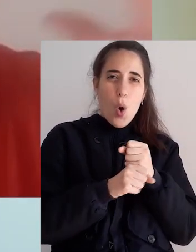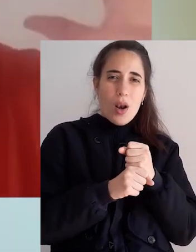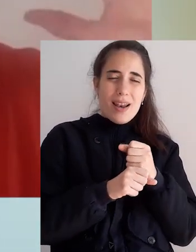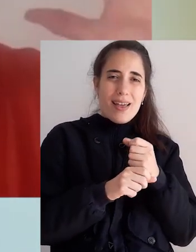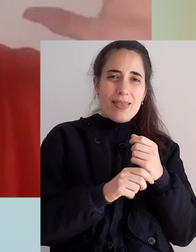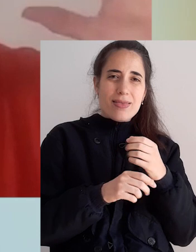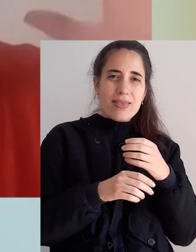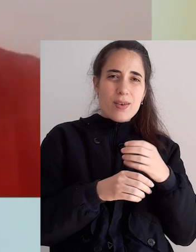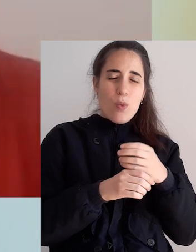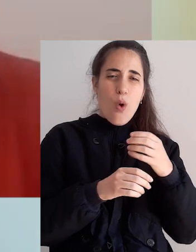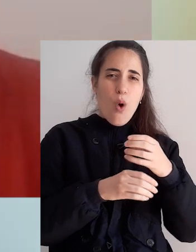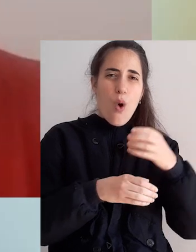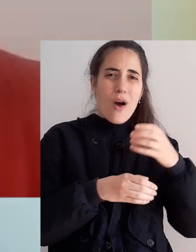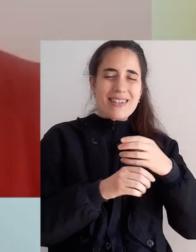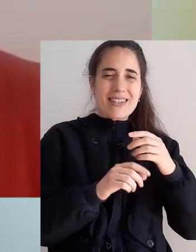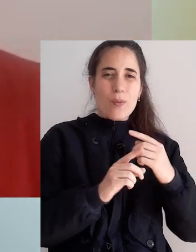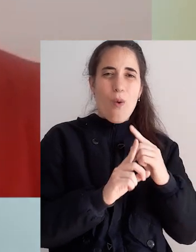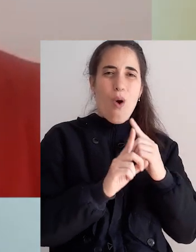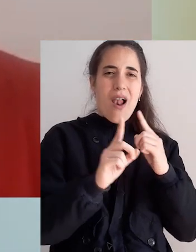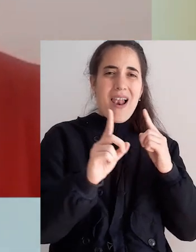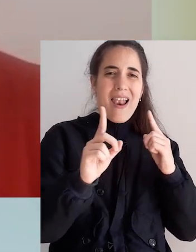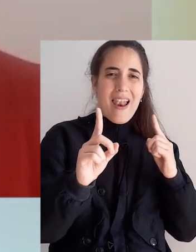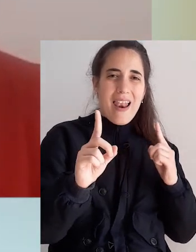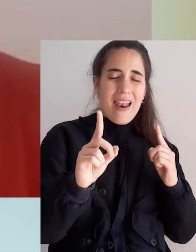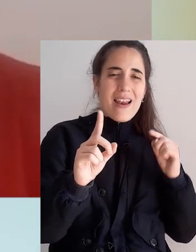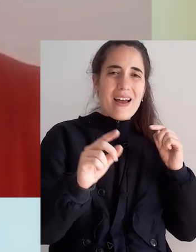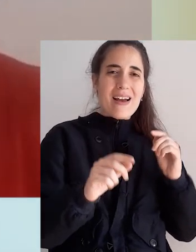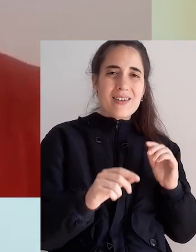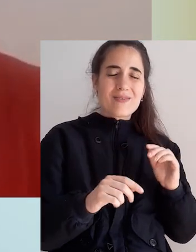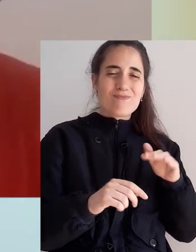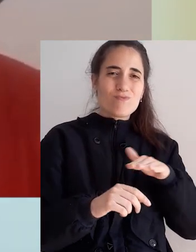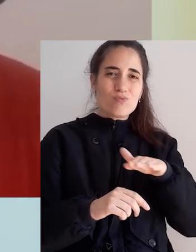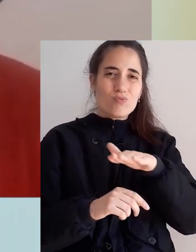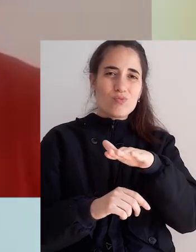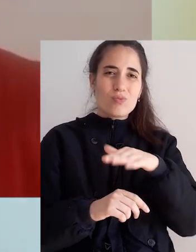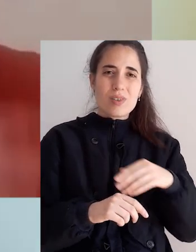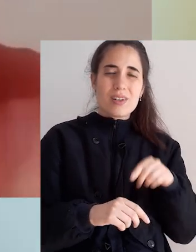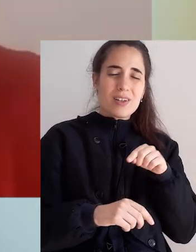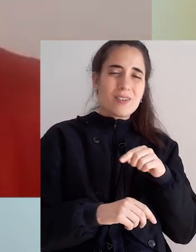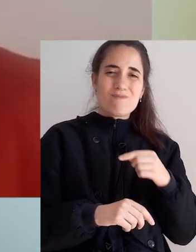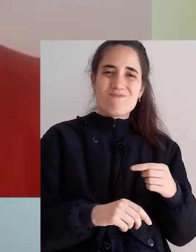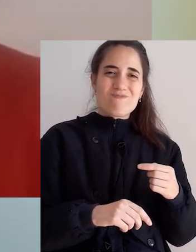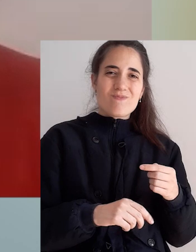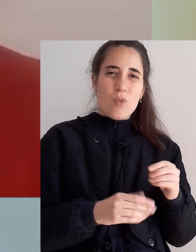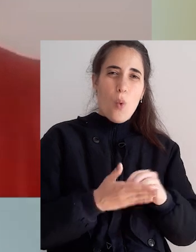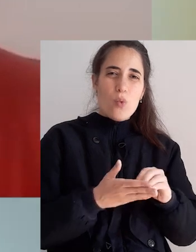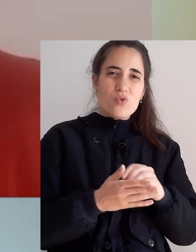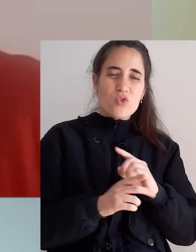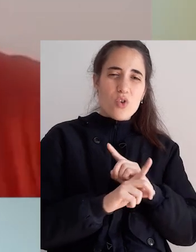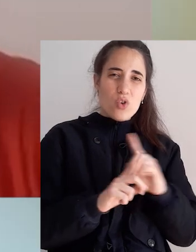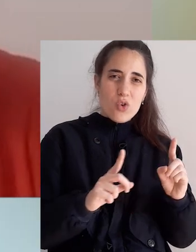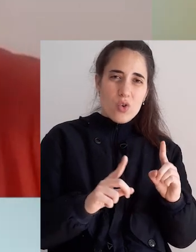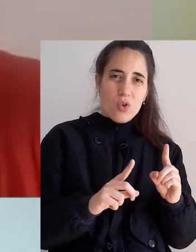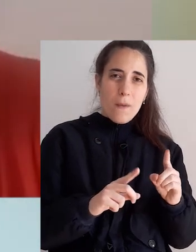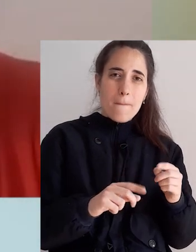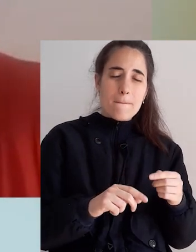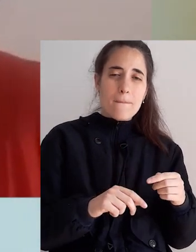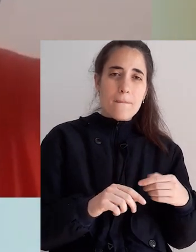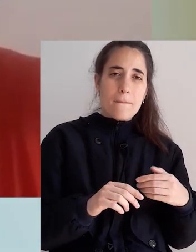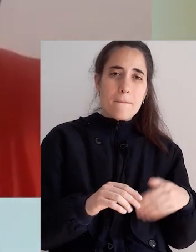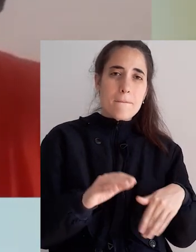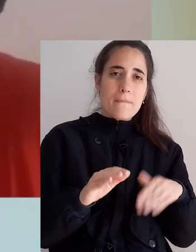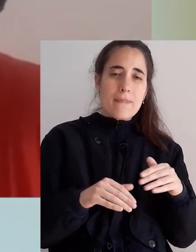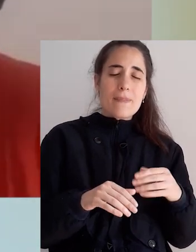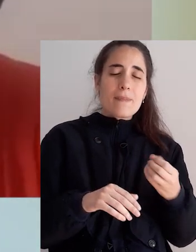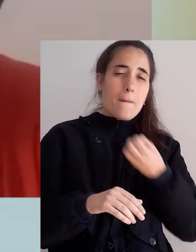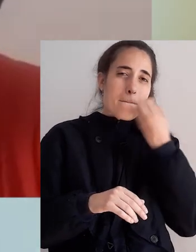Entonces, sí, dijo, antes de aumentar el impuesto me corto un brazo. Yo ya estaba preparando todo para